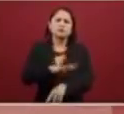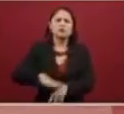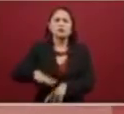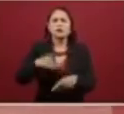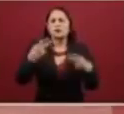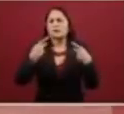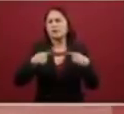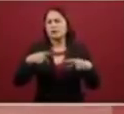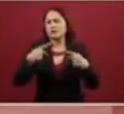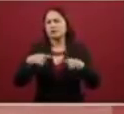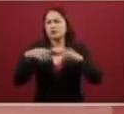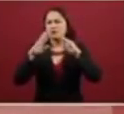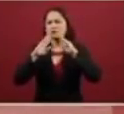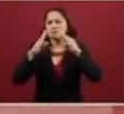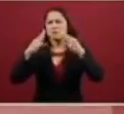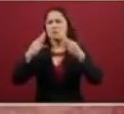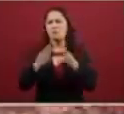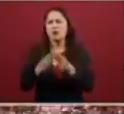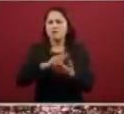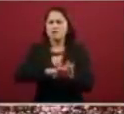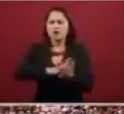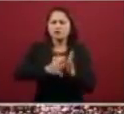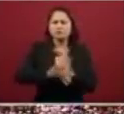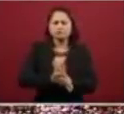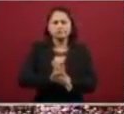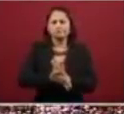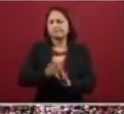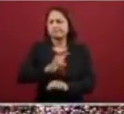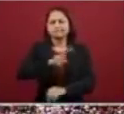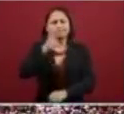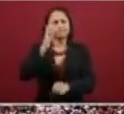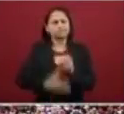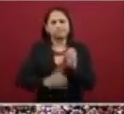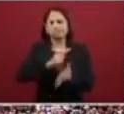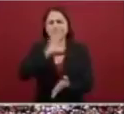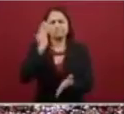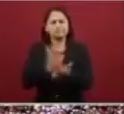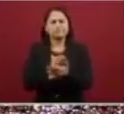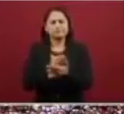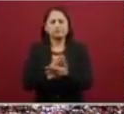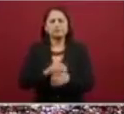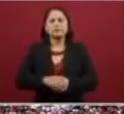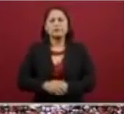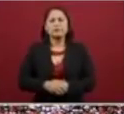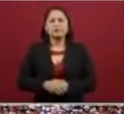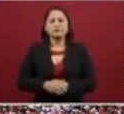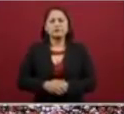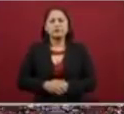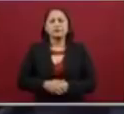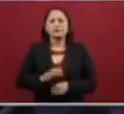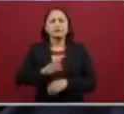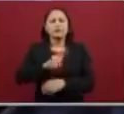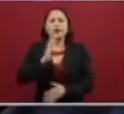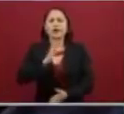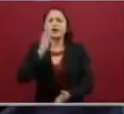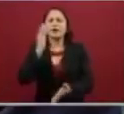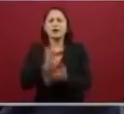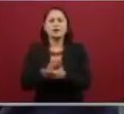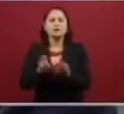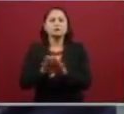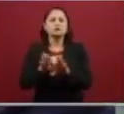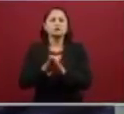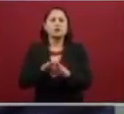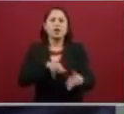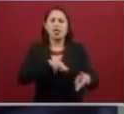delincuencia organizada. Ya no se permiten razias, ni